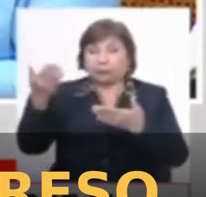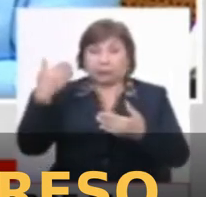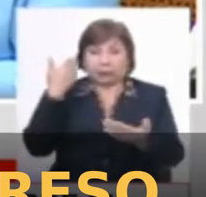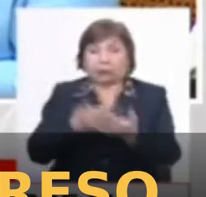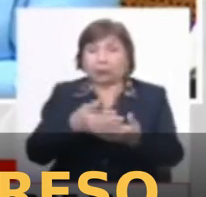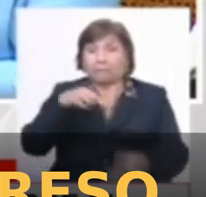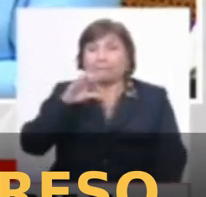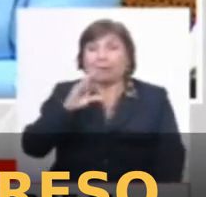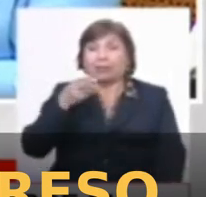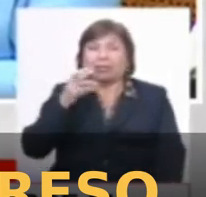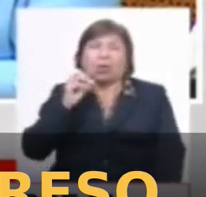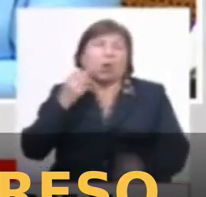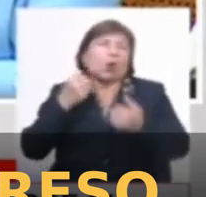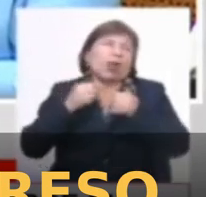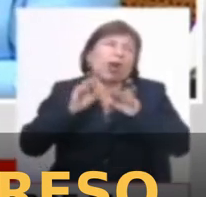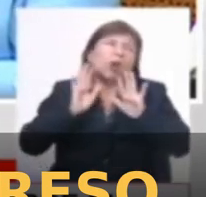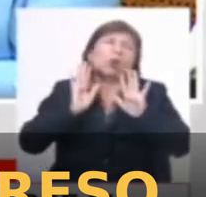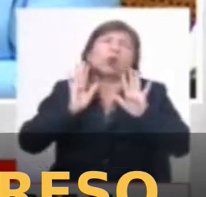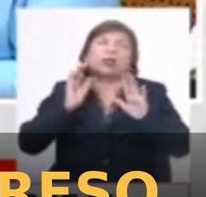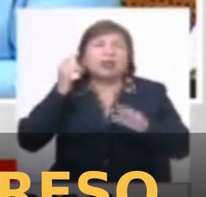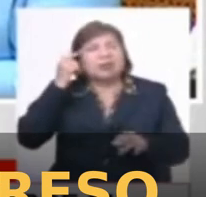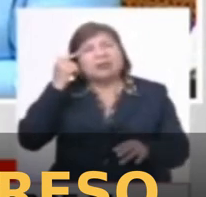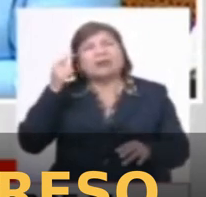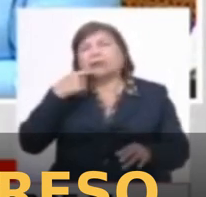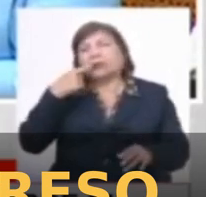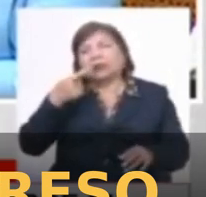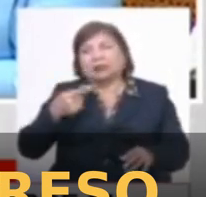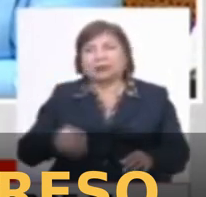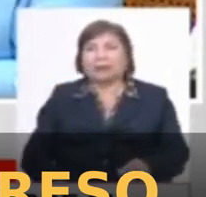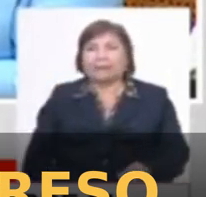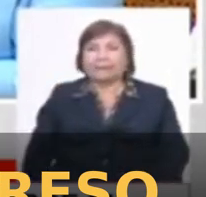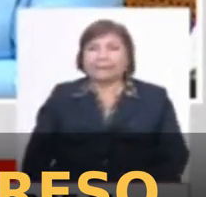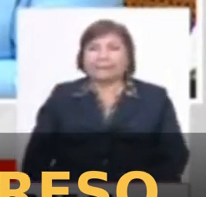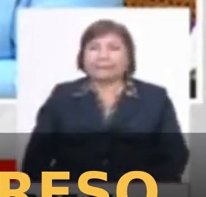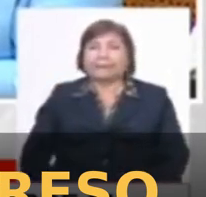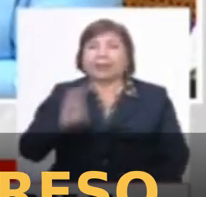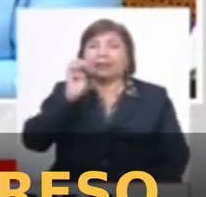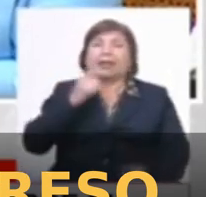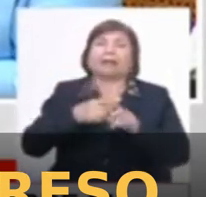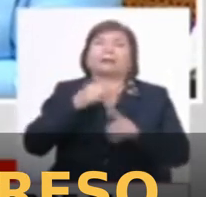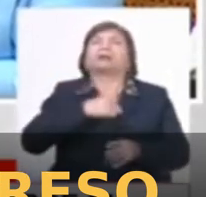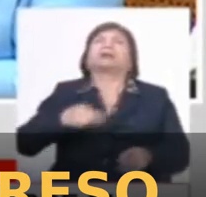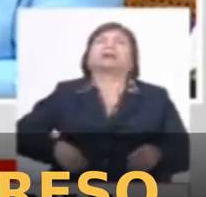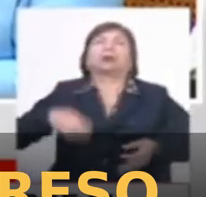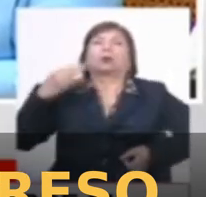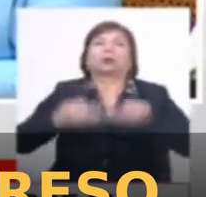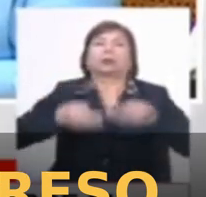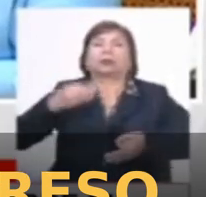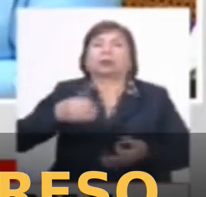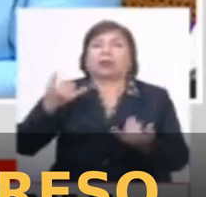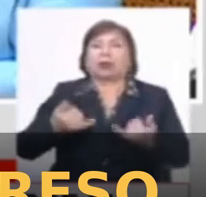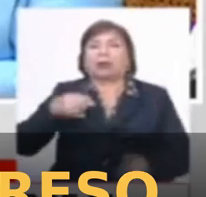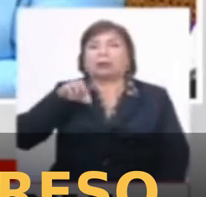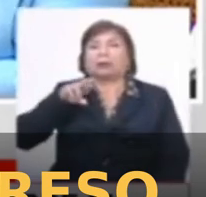¿O solamente era una intención de, como usted manifiesta, el exministro de Justicia actual premier?